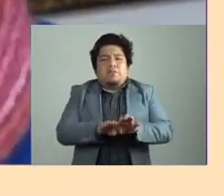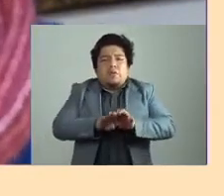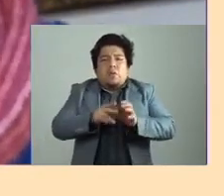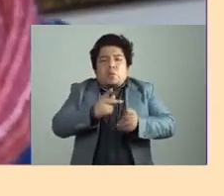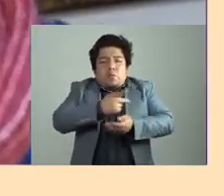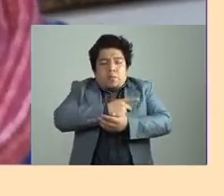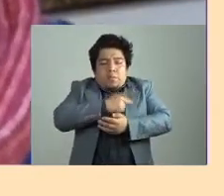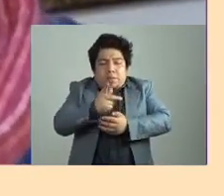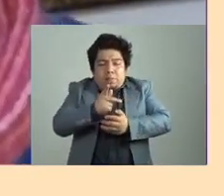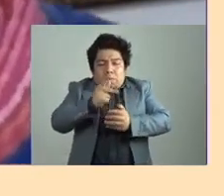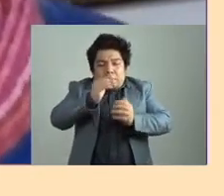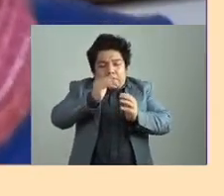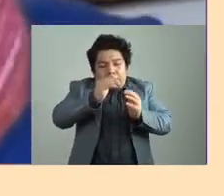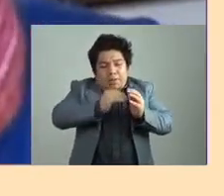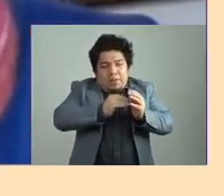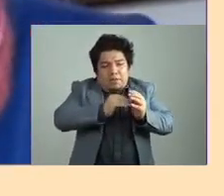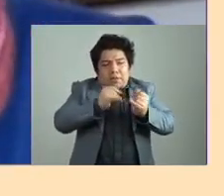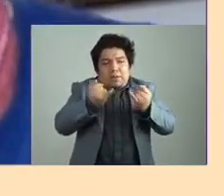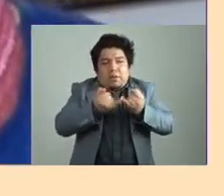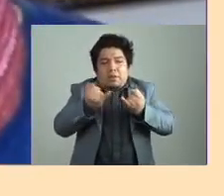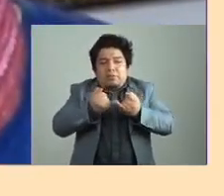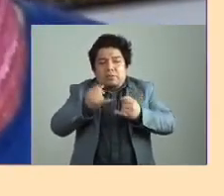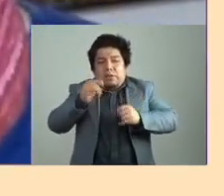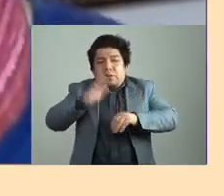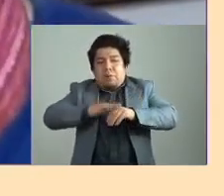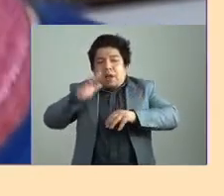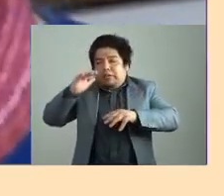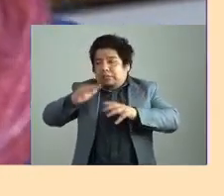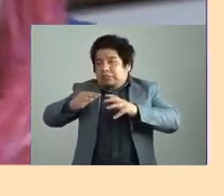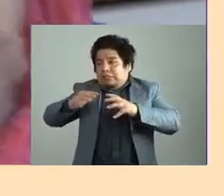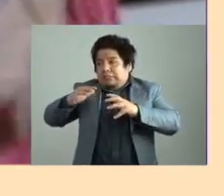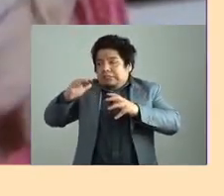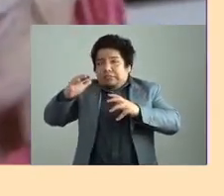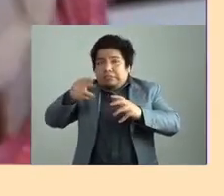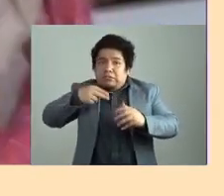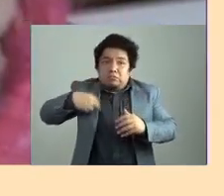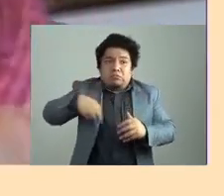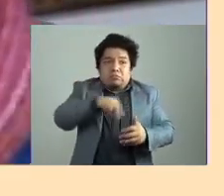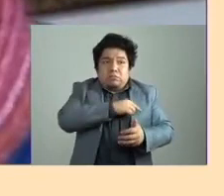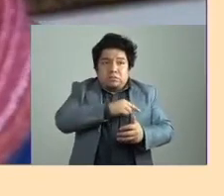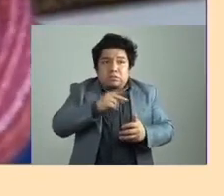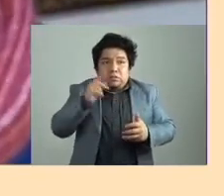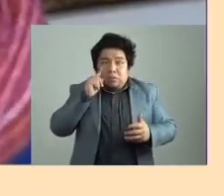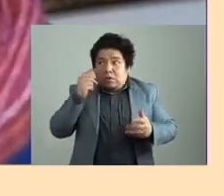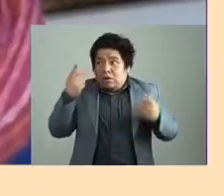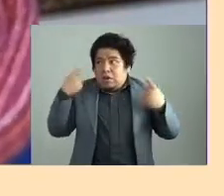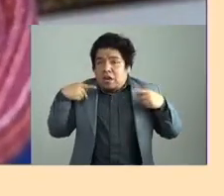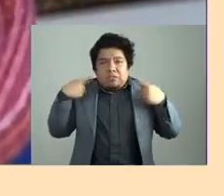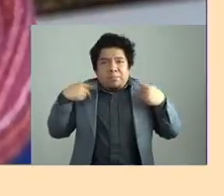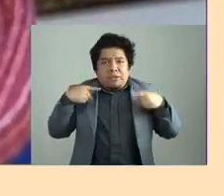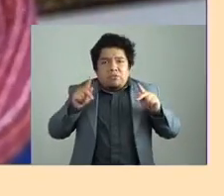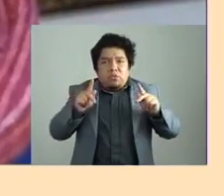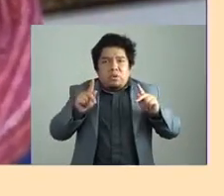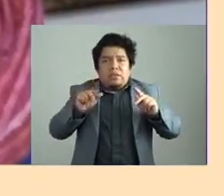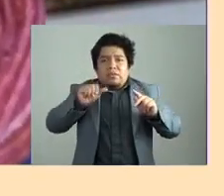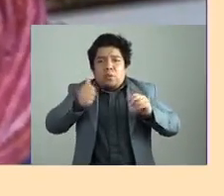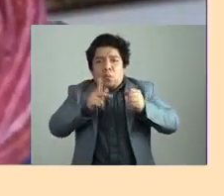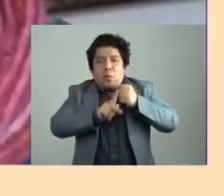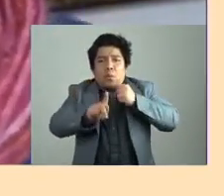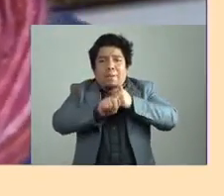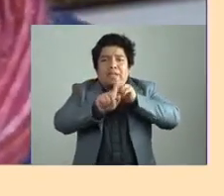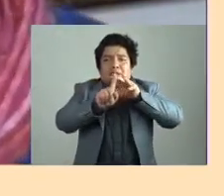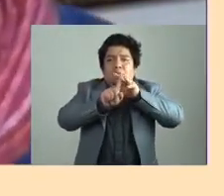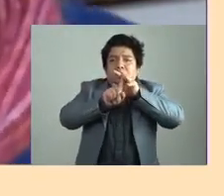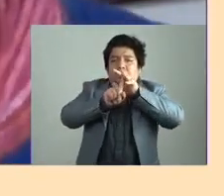desplazamiento la grande bola es migratoria que hemos visto no la grande olas migratorias que hemos